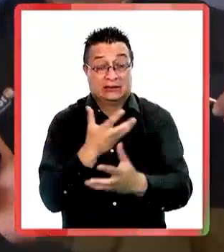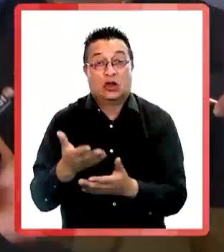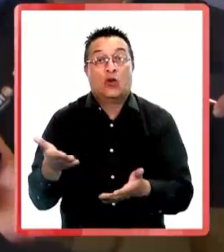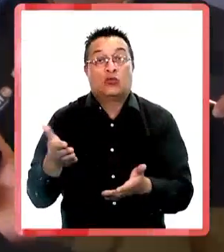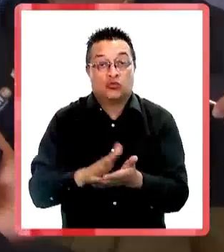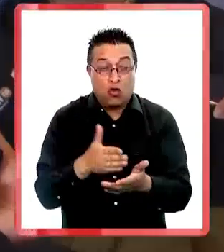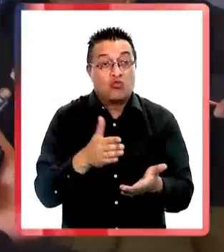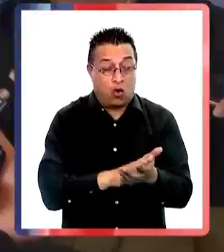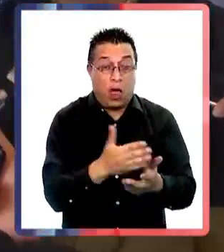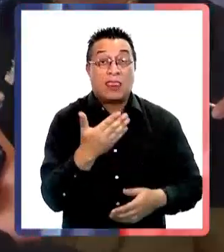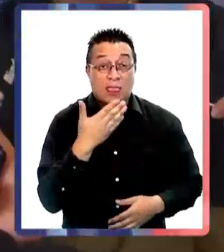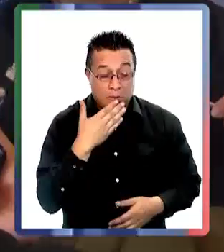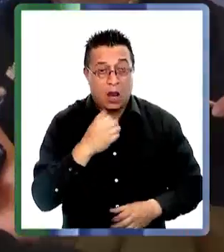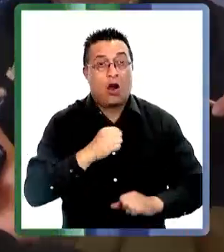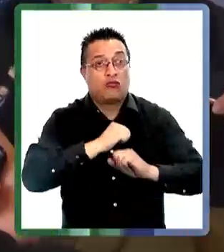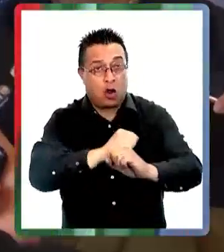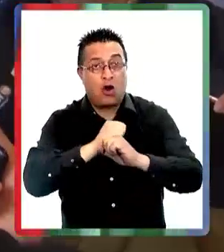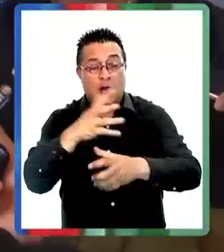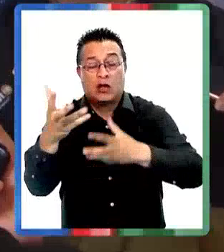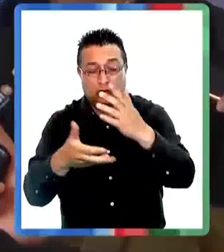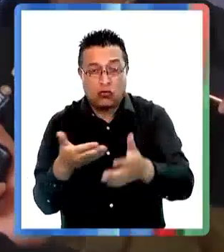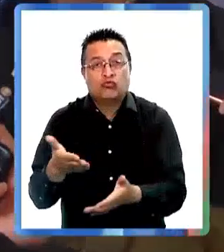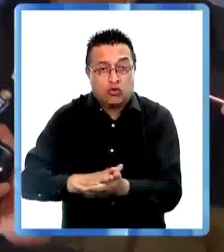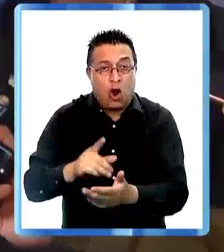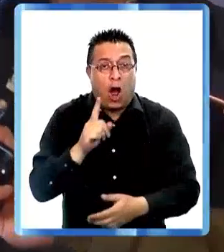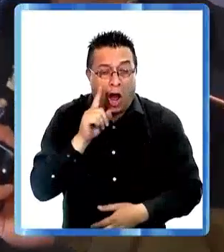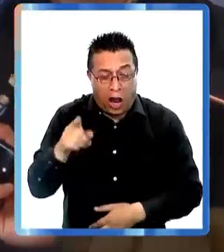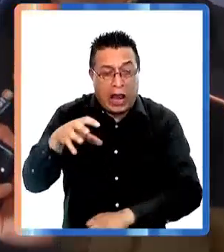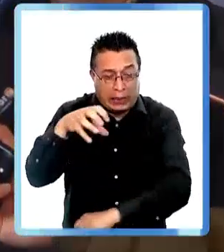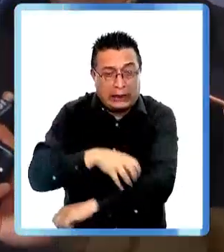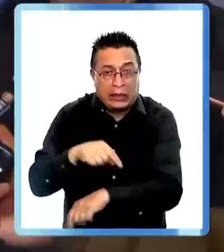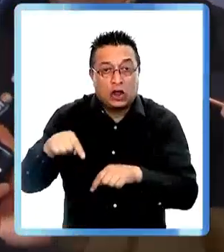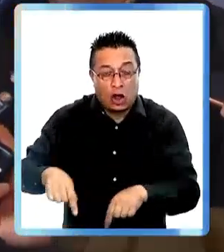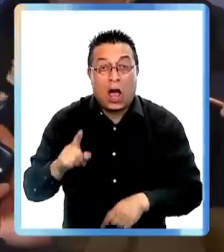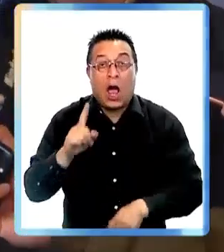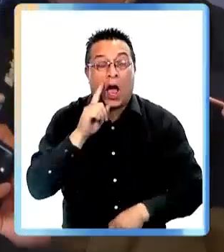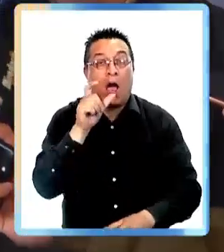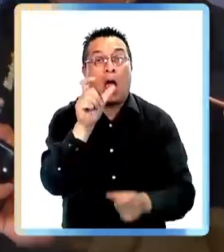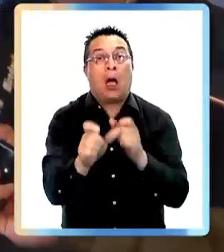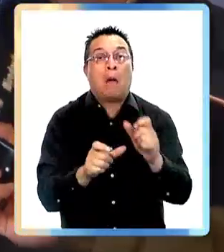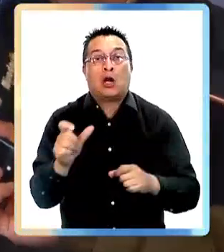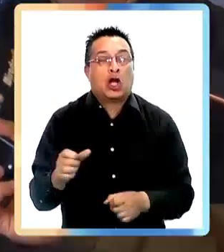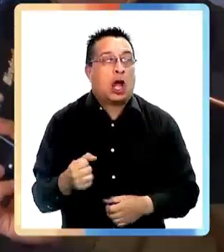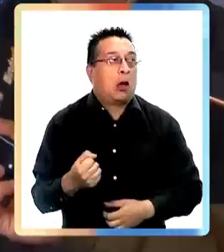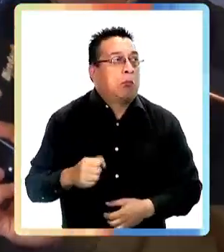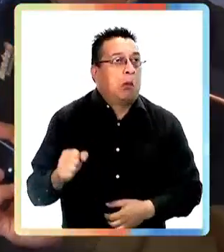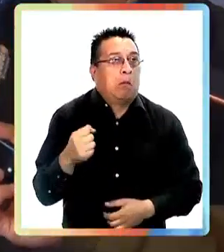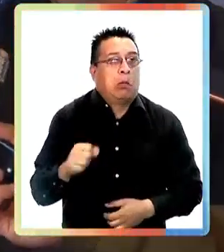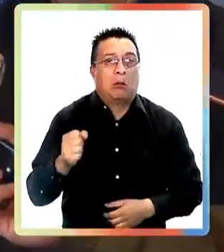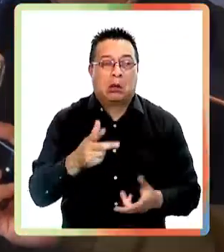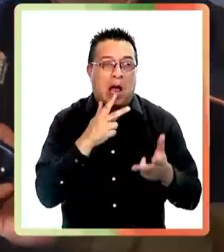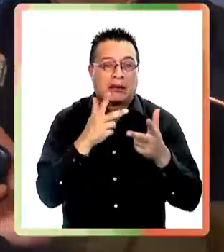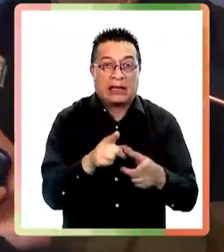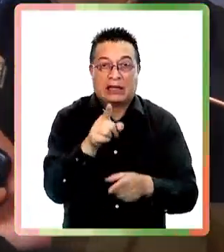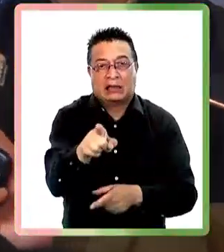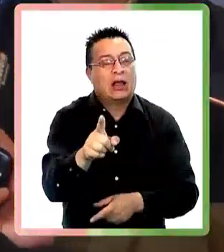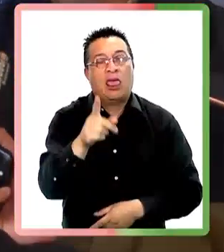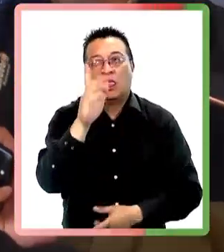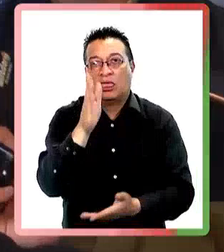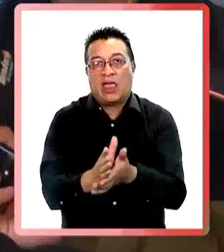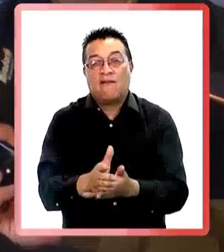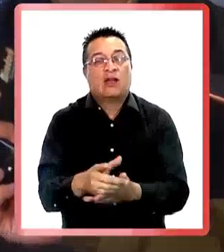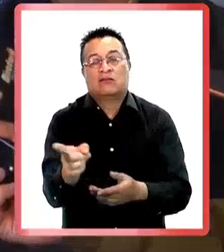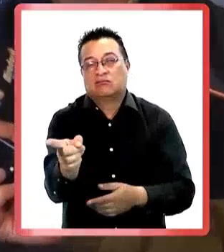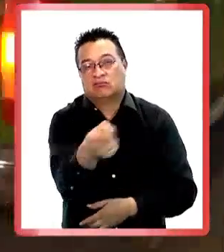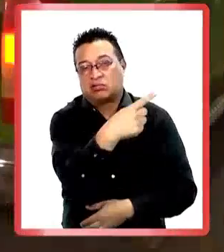Mártires combatientes de los incendios en nuestra región y hay personas que están haciendo este tipo de atentados esas personas deben estar en un lugar